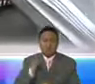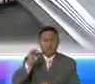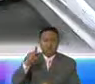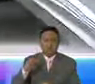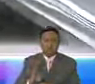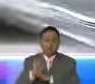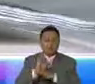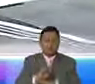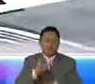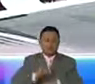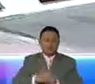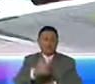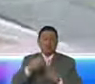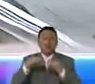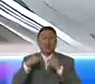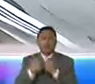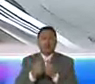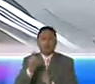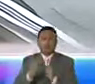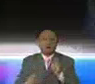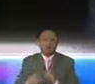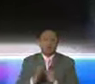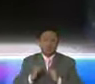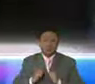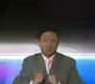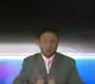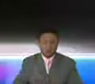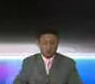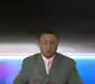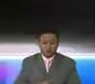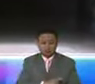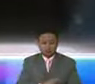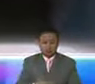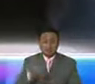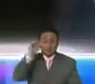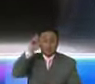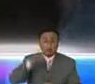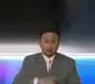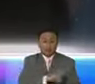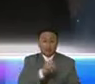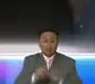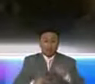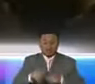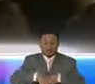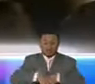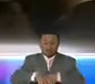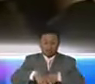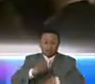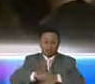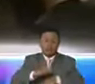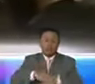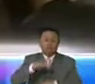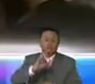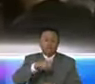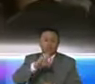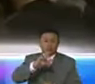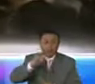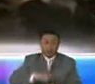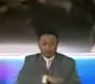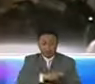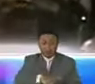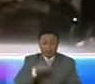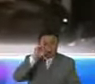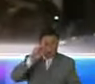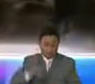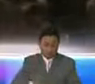hoguera Bárbara, sobre las declaraciones emitidas por el comunicador durante las manifestaciones ciudadanas por los resultados emitidos por el Consejo